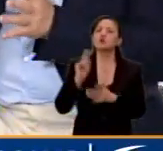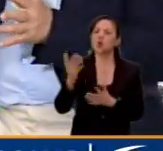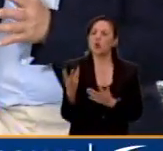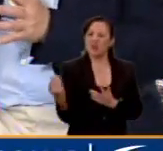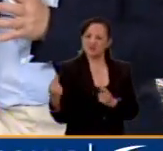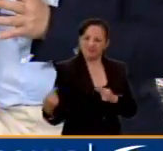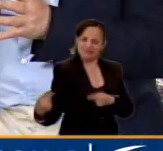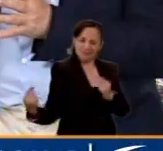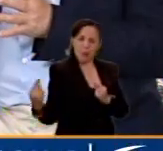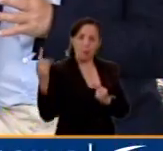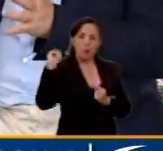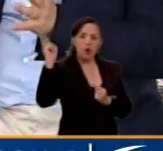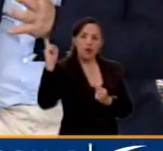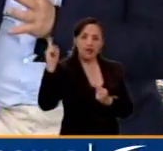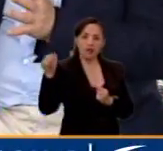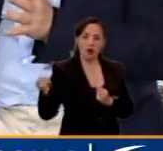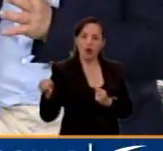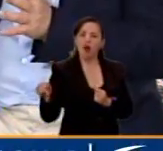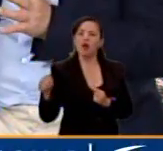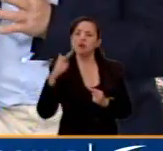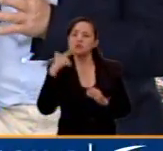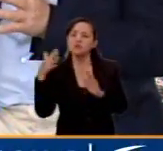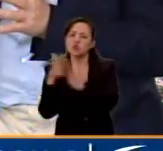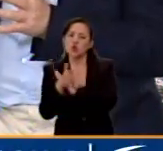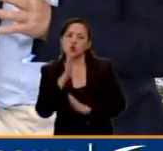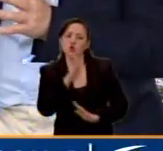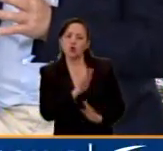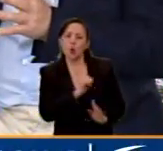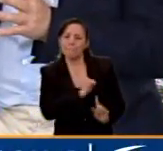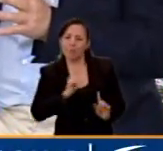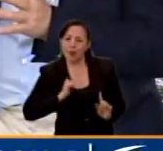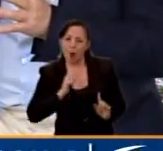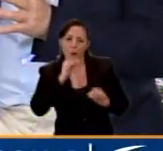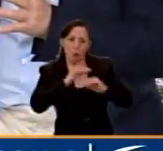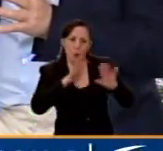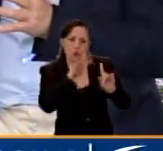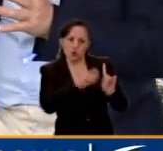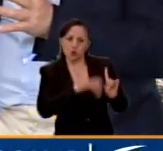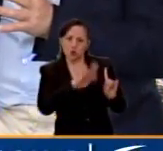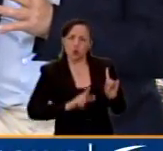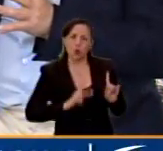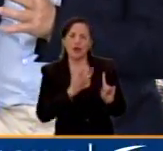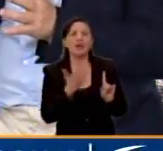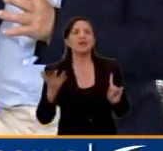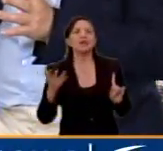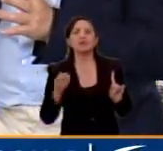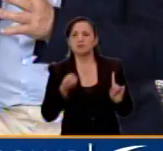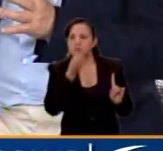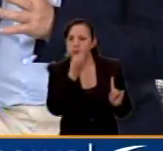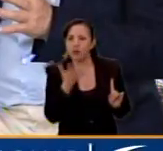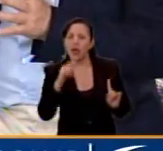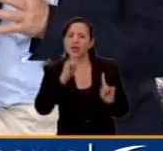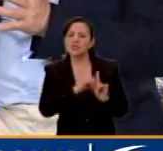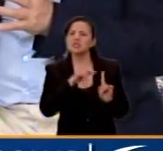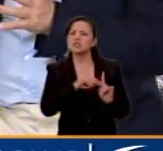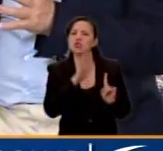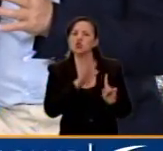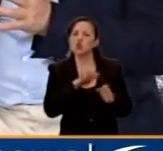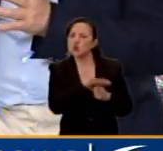pueden decir sobre la vida pública o privada de César una serie de de aspectos y que, sin